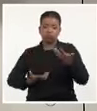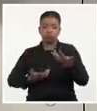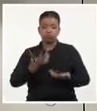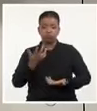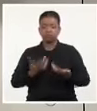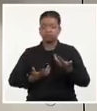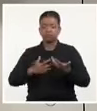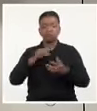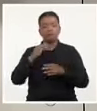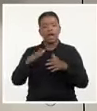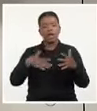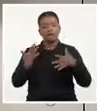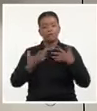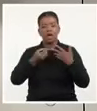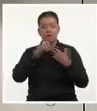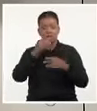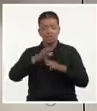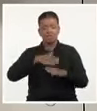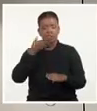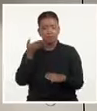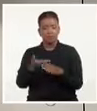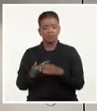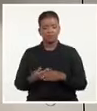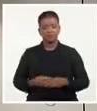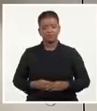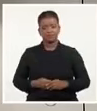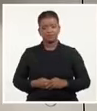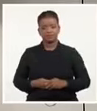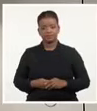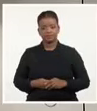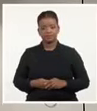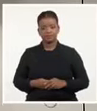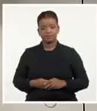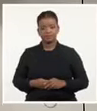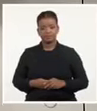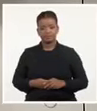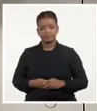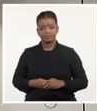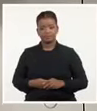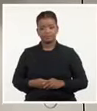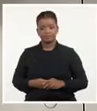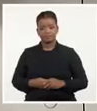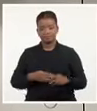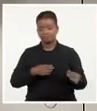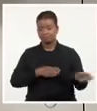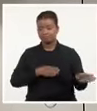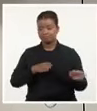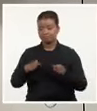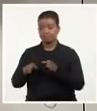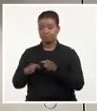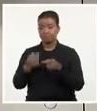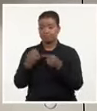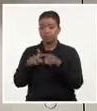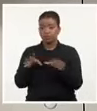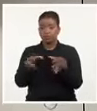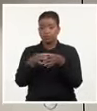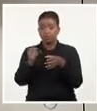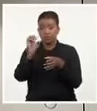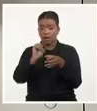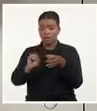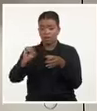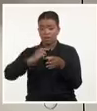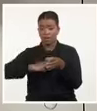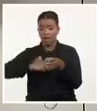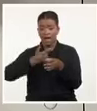dicha actividad cultural cuando las condiciones lo permitan. También el comité organizador de la edición 21 de Arte en la